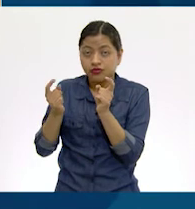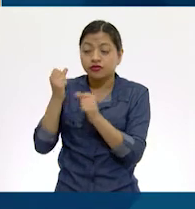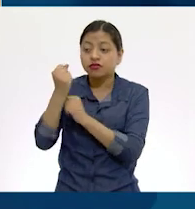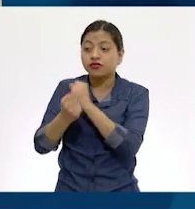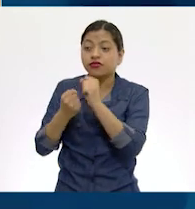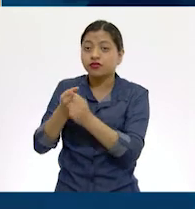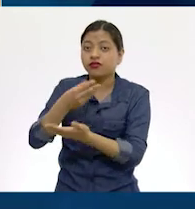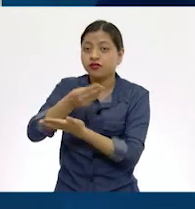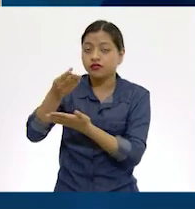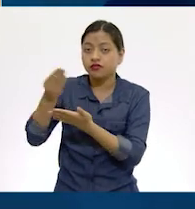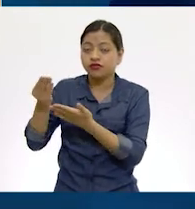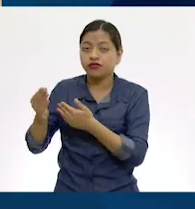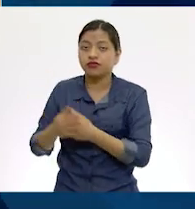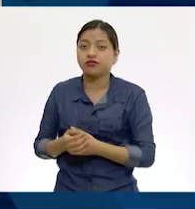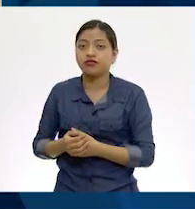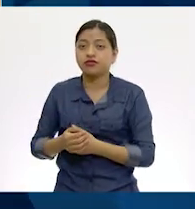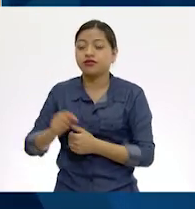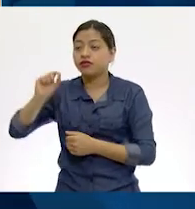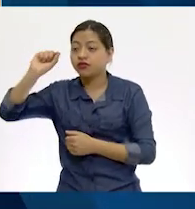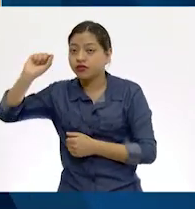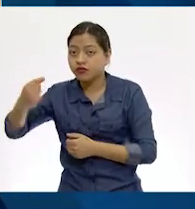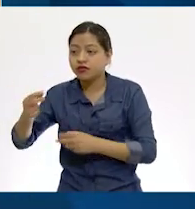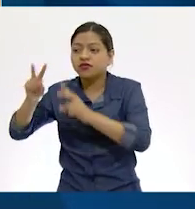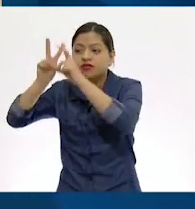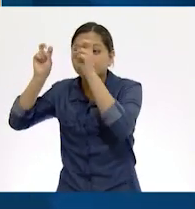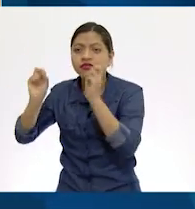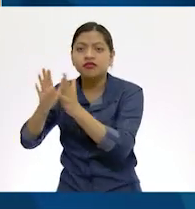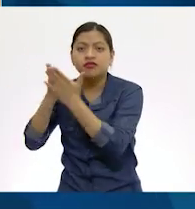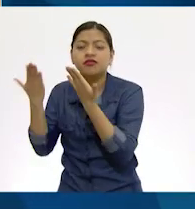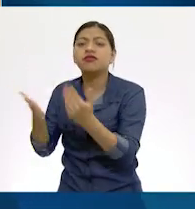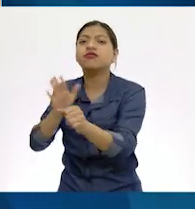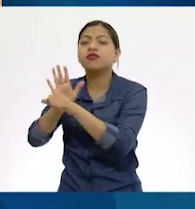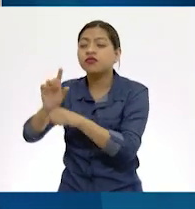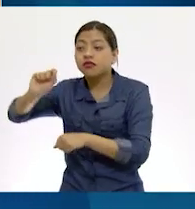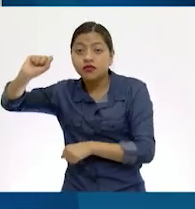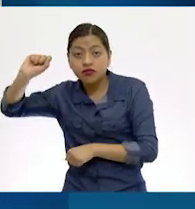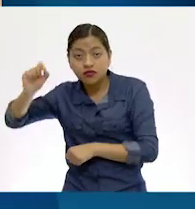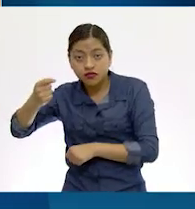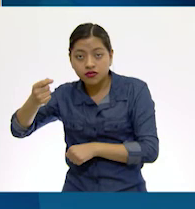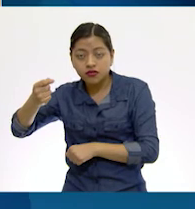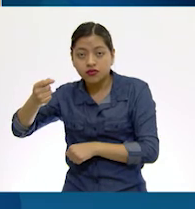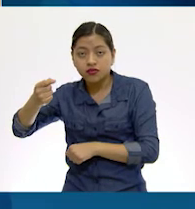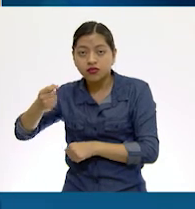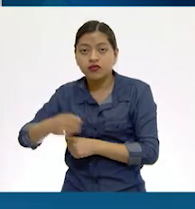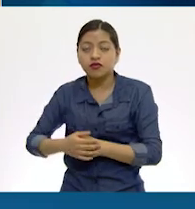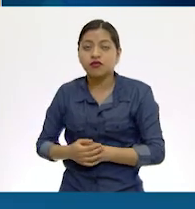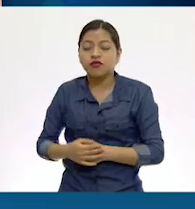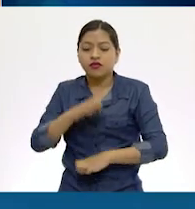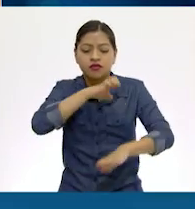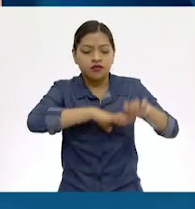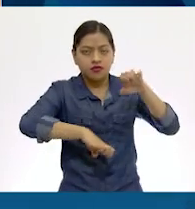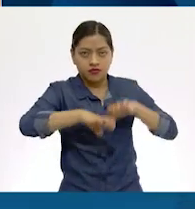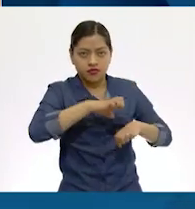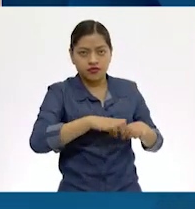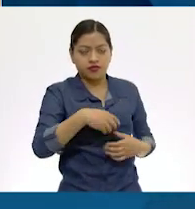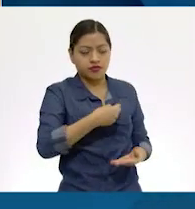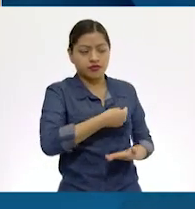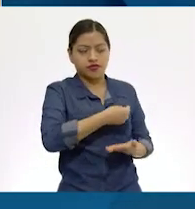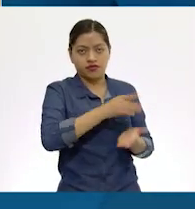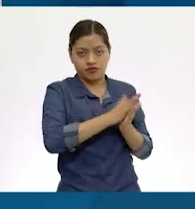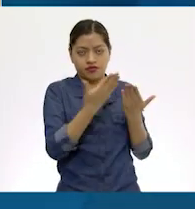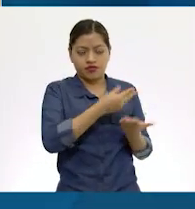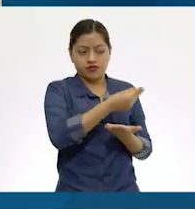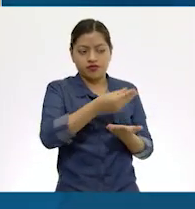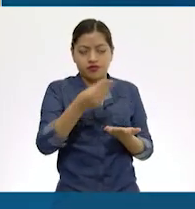coma y ponemos el título del libro. Después de otra coma, escribimos el nombre de la editorial. Una coma